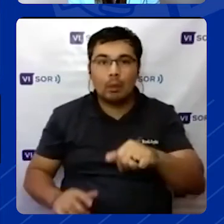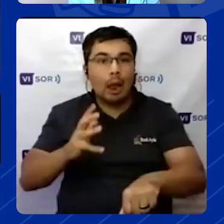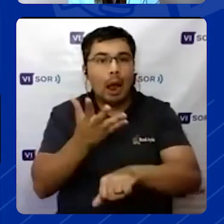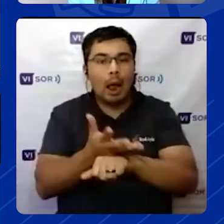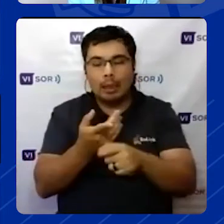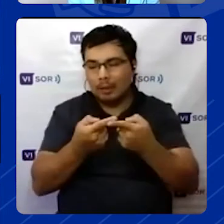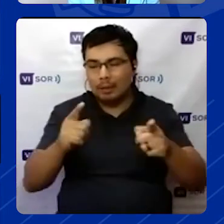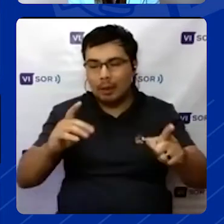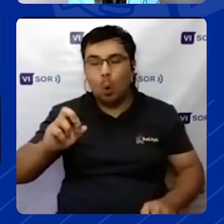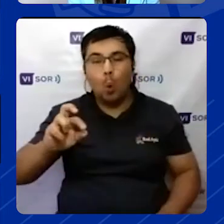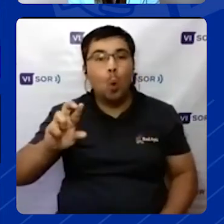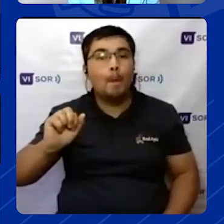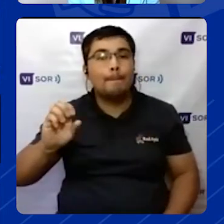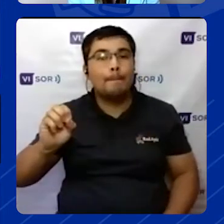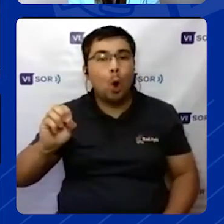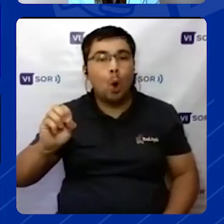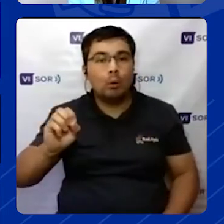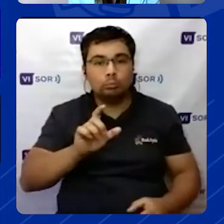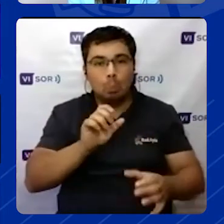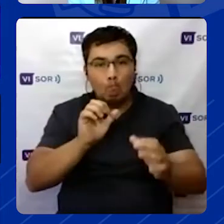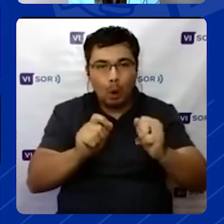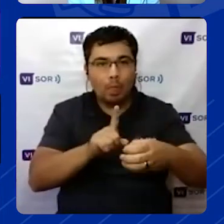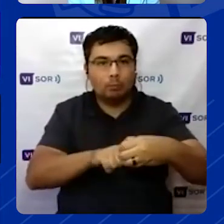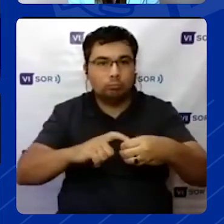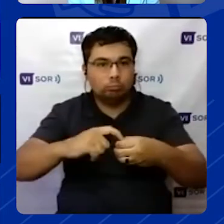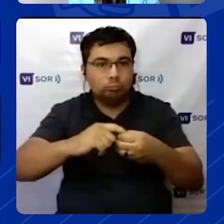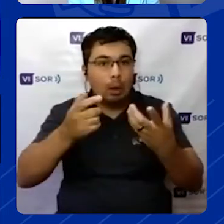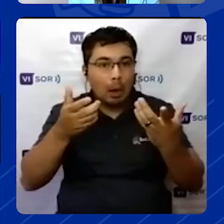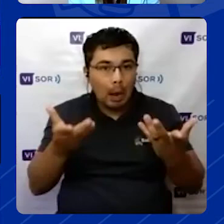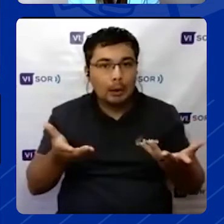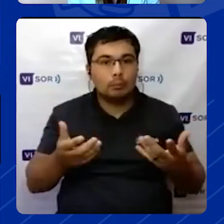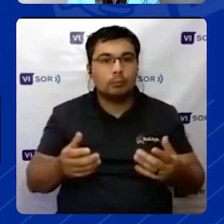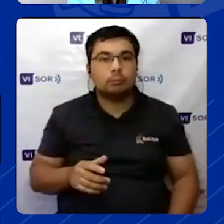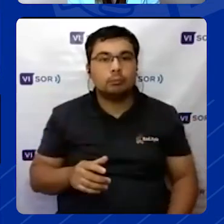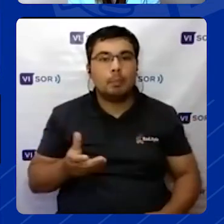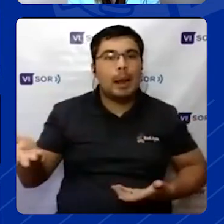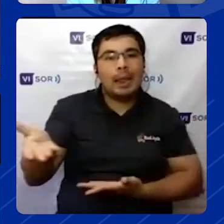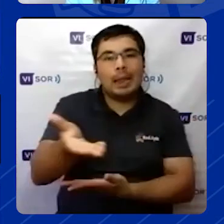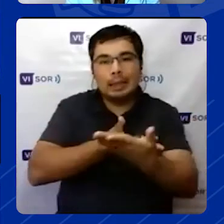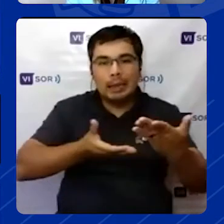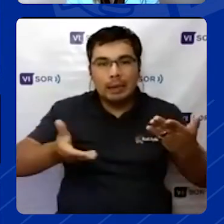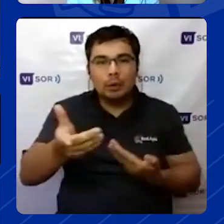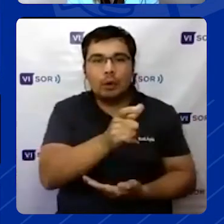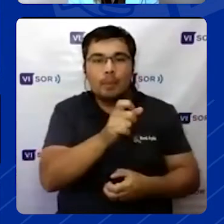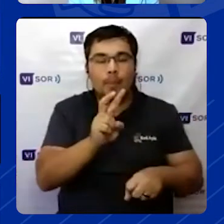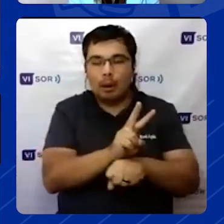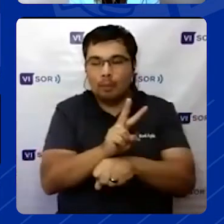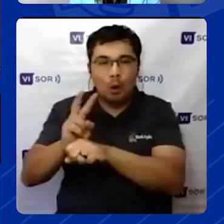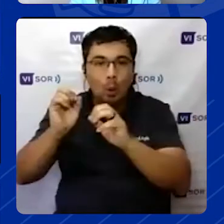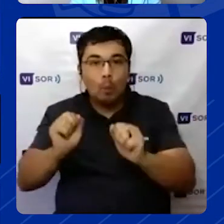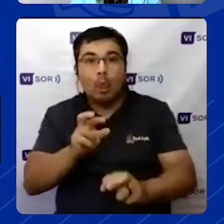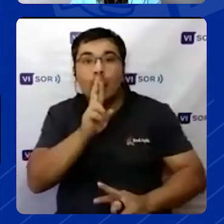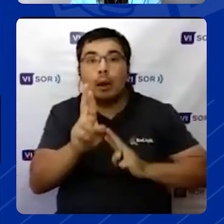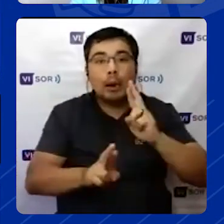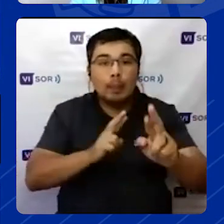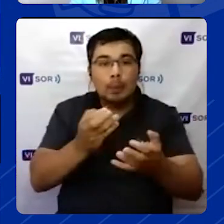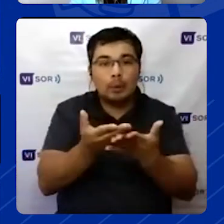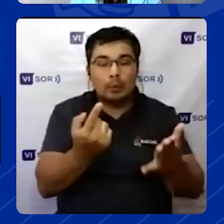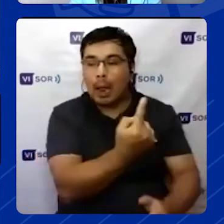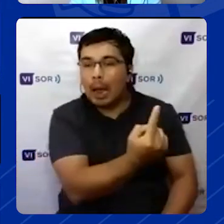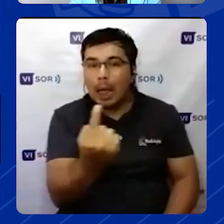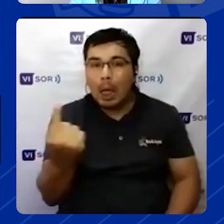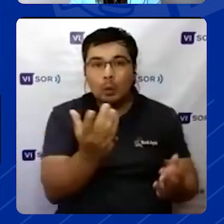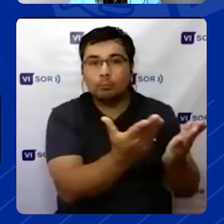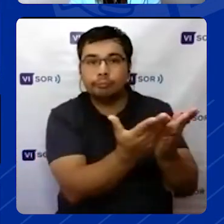presenciales, entonces ahí para que haya interacción y para que las profesoras puedan, pueden responder a cada estudiante de manera